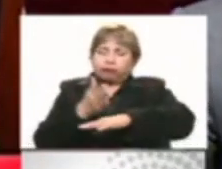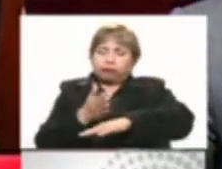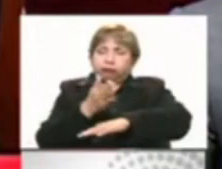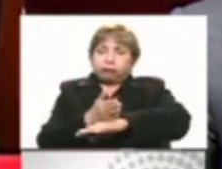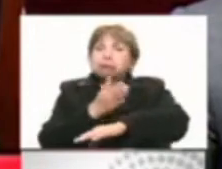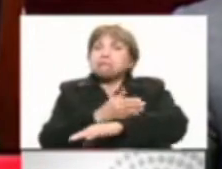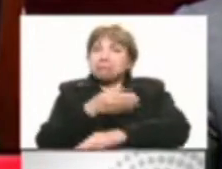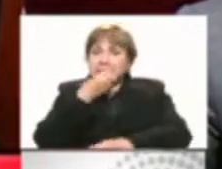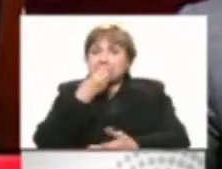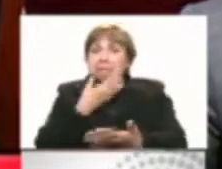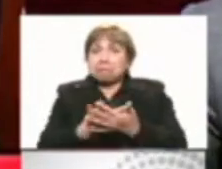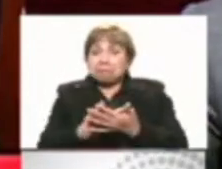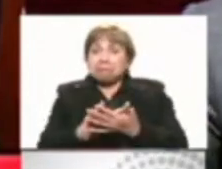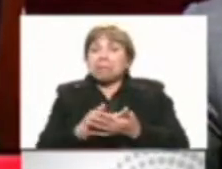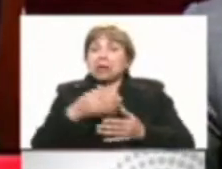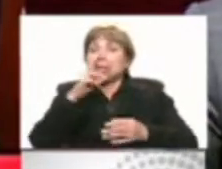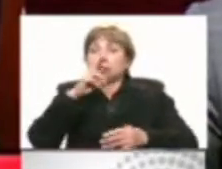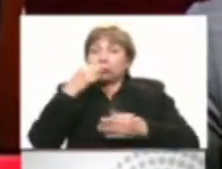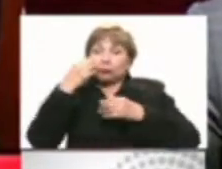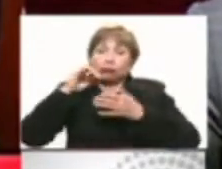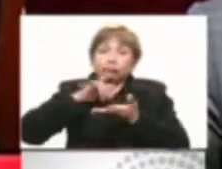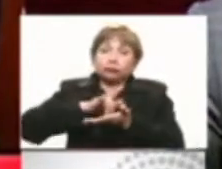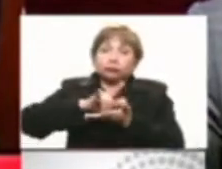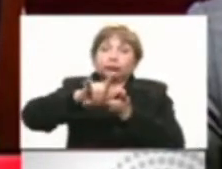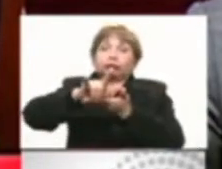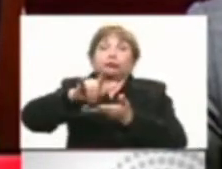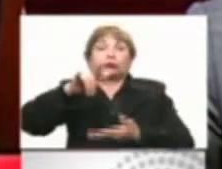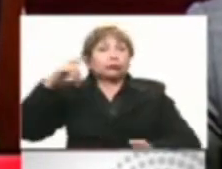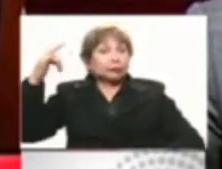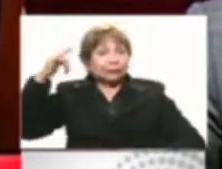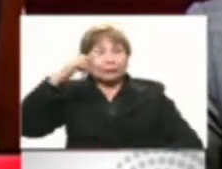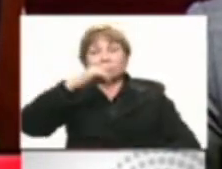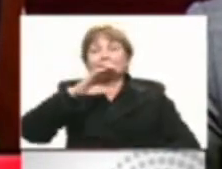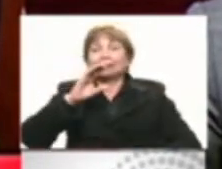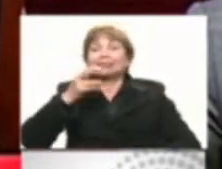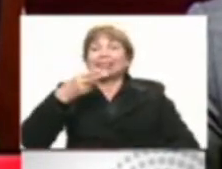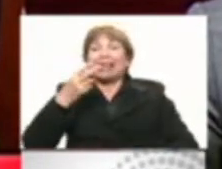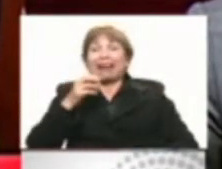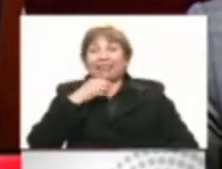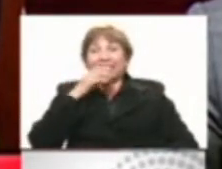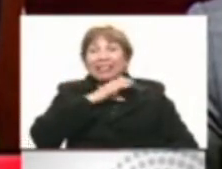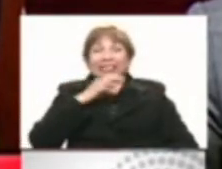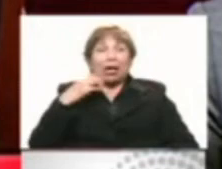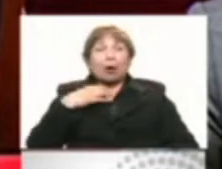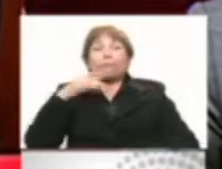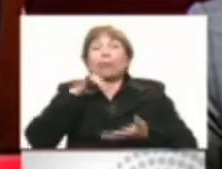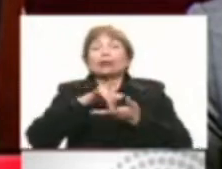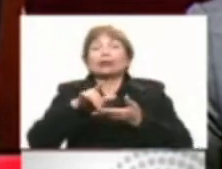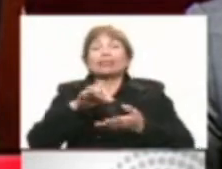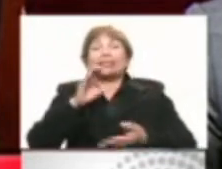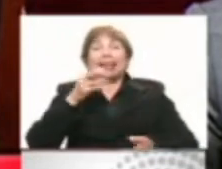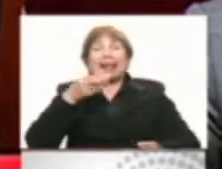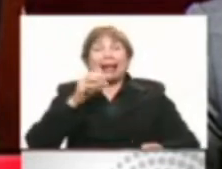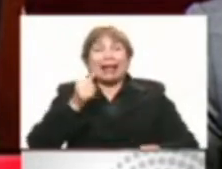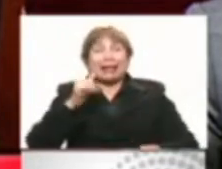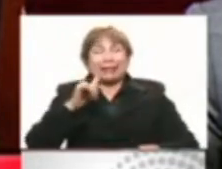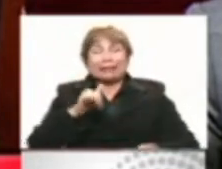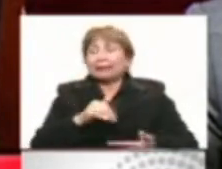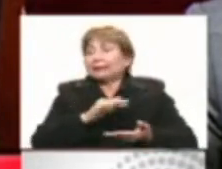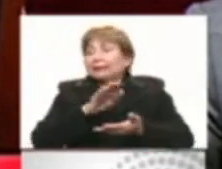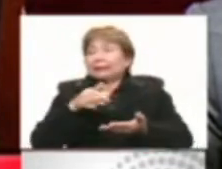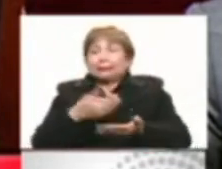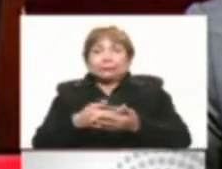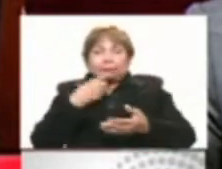buen ritmo. La línea 2 del metro, el aeropuerto Jorge Chávez, el puerto de Salaverry, el puerto de Chancay, la autopista del Sol,